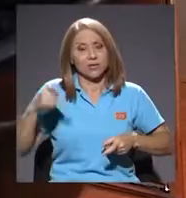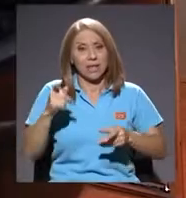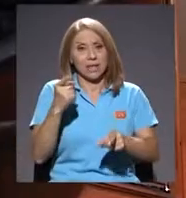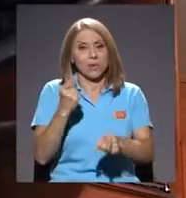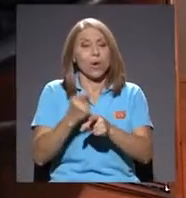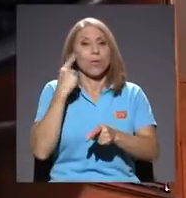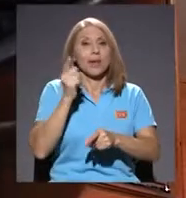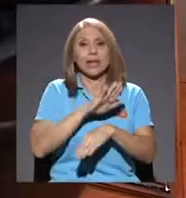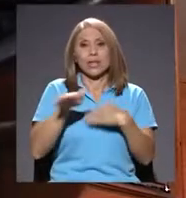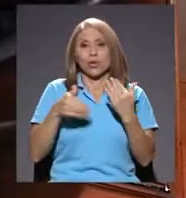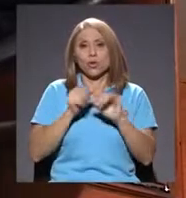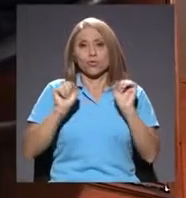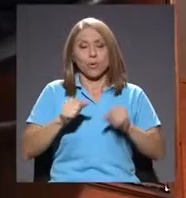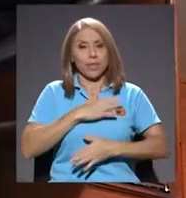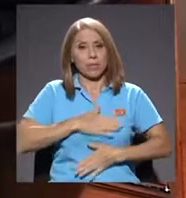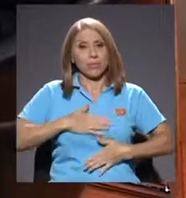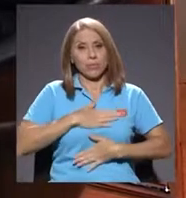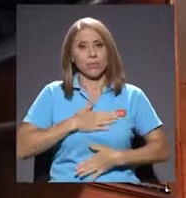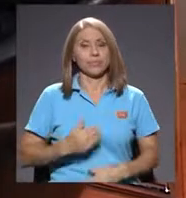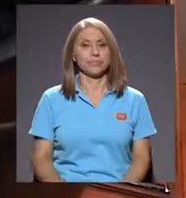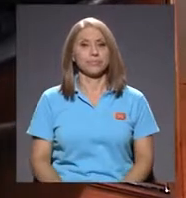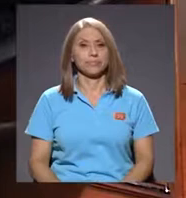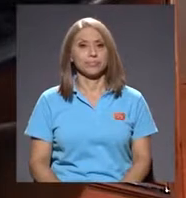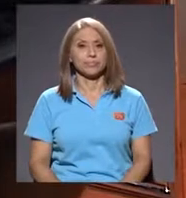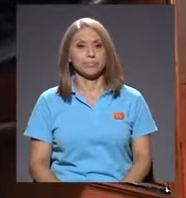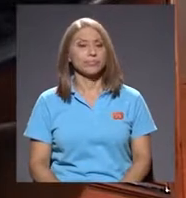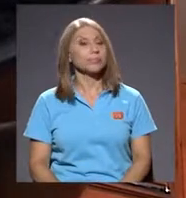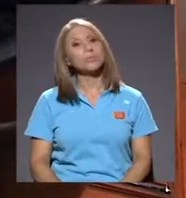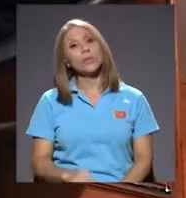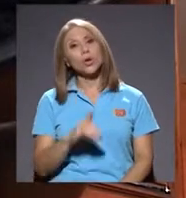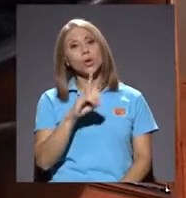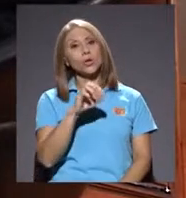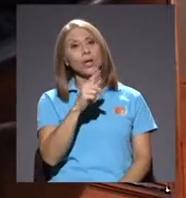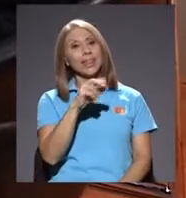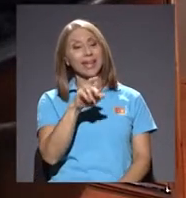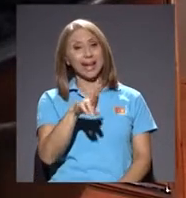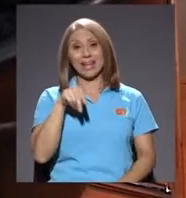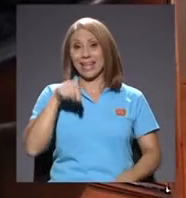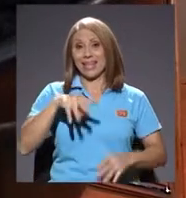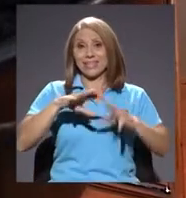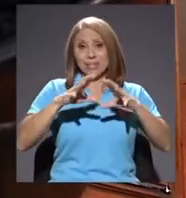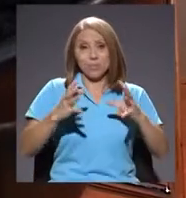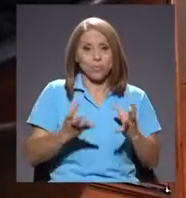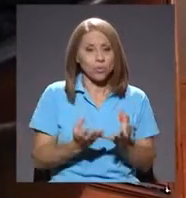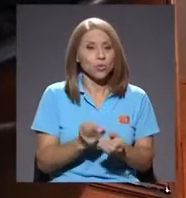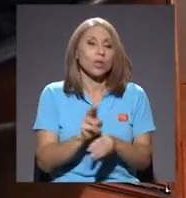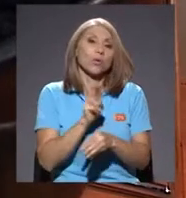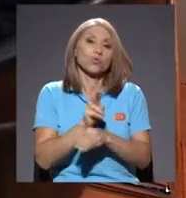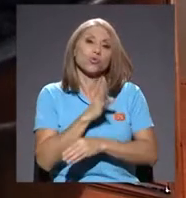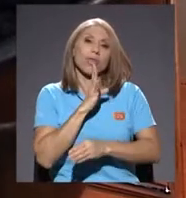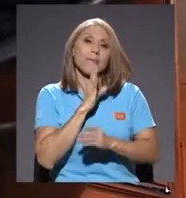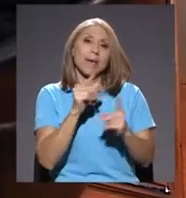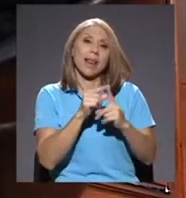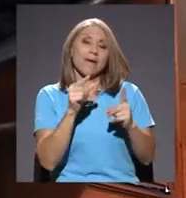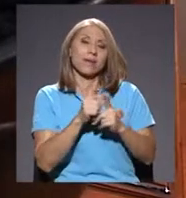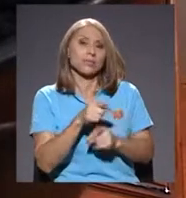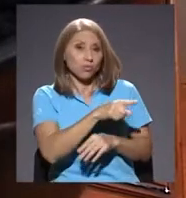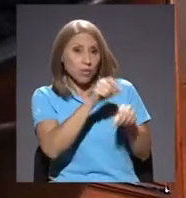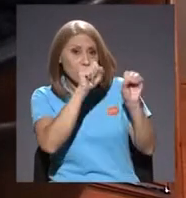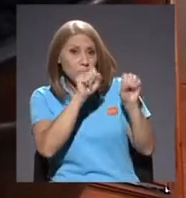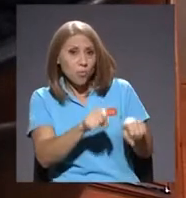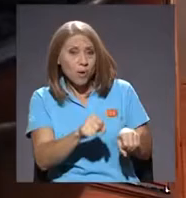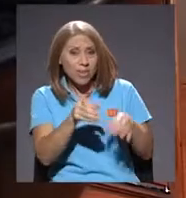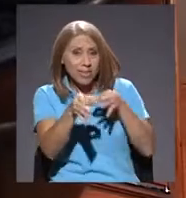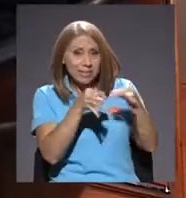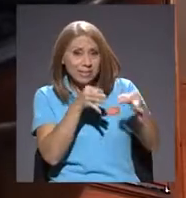en este mundo de uso de palabras porque usted no le recuerda a las amigas minus que es exactamente